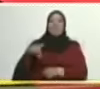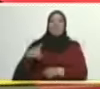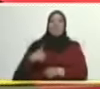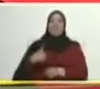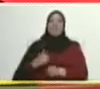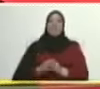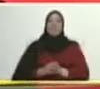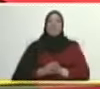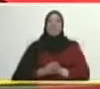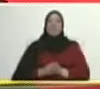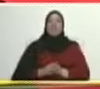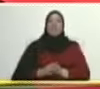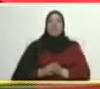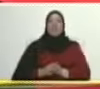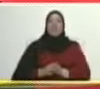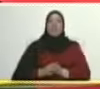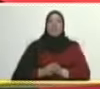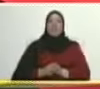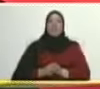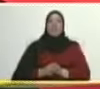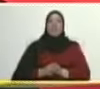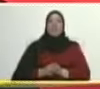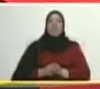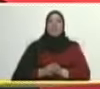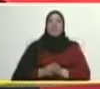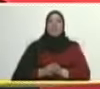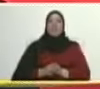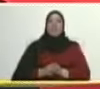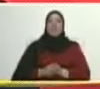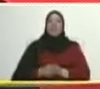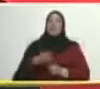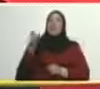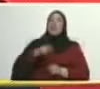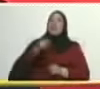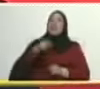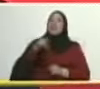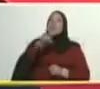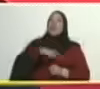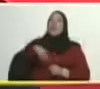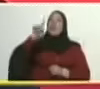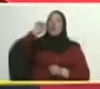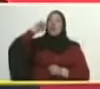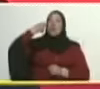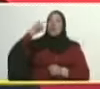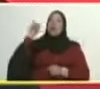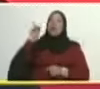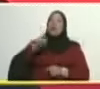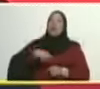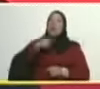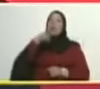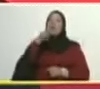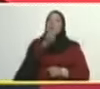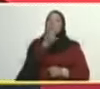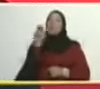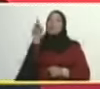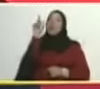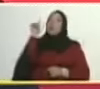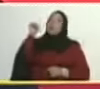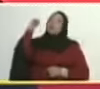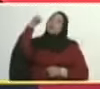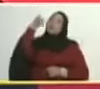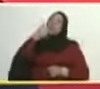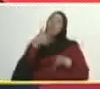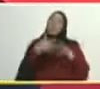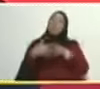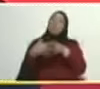gas. En ese contexto, es necesario también recordar a Washington que hace 200 años los